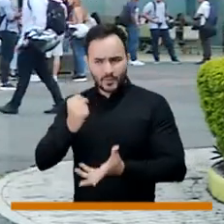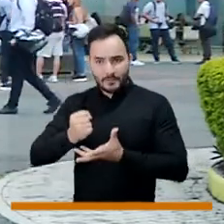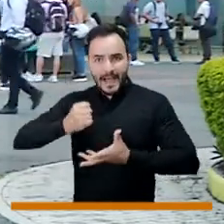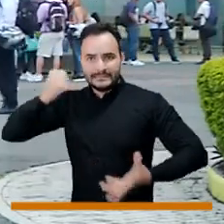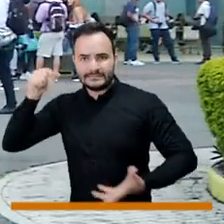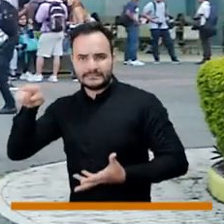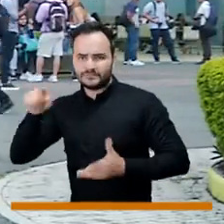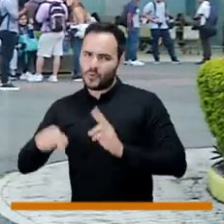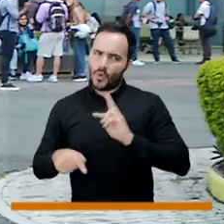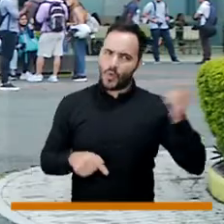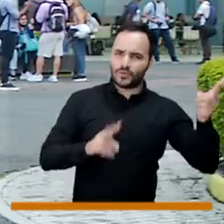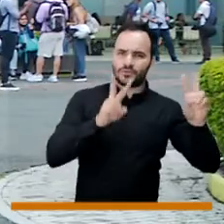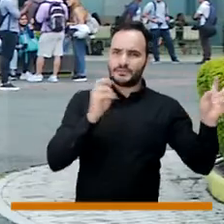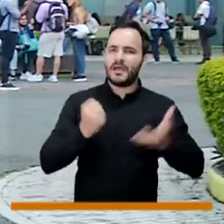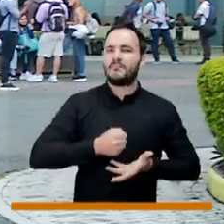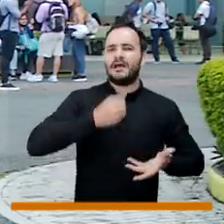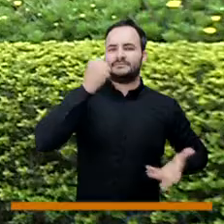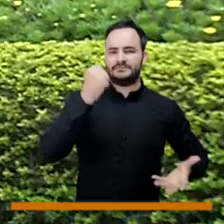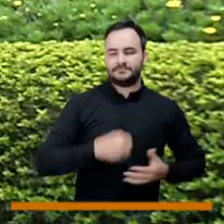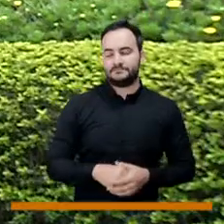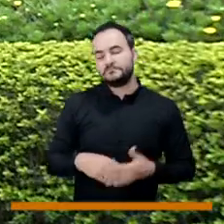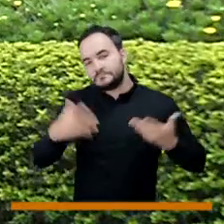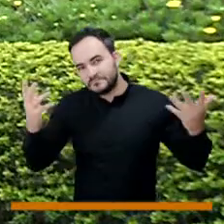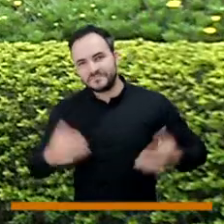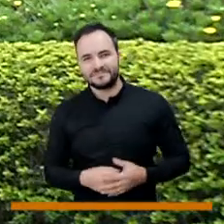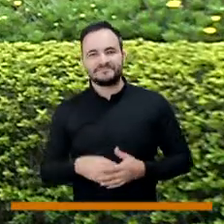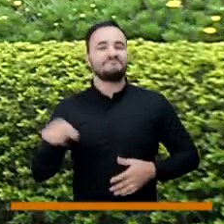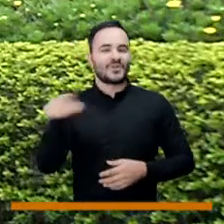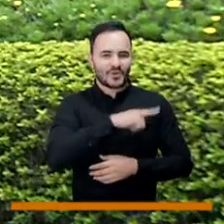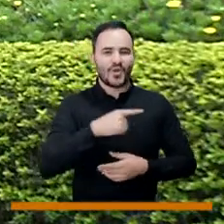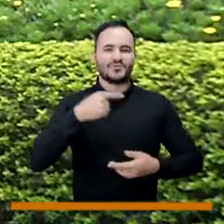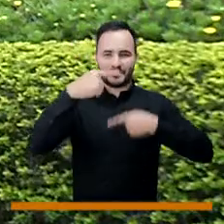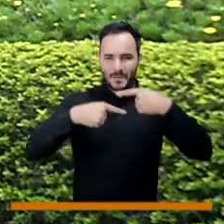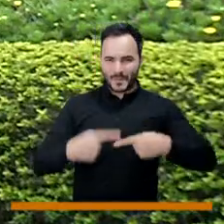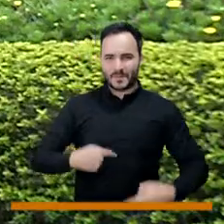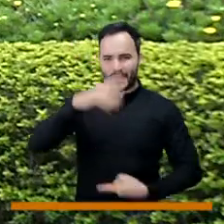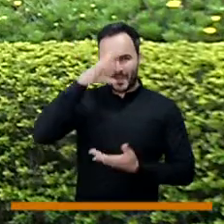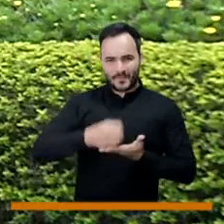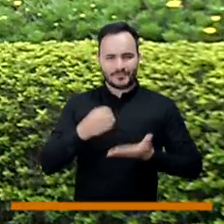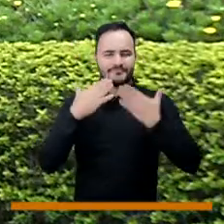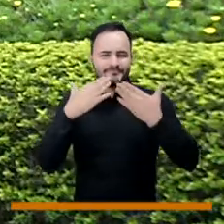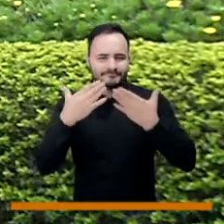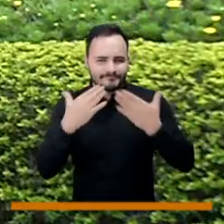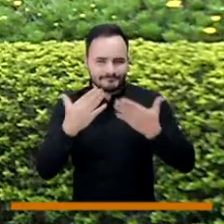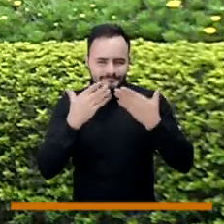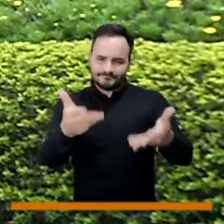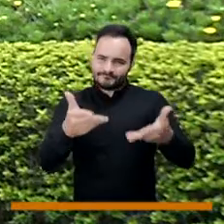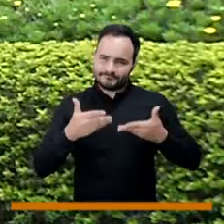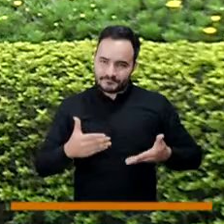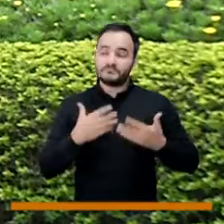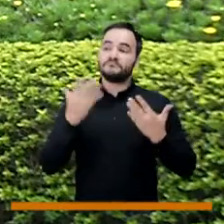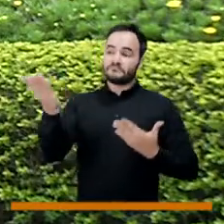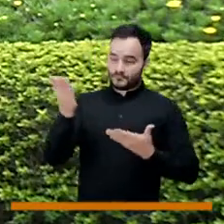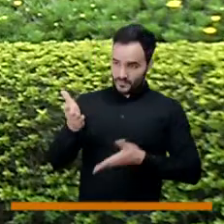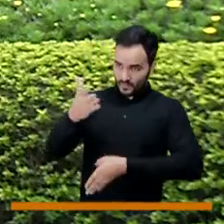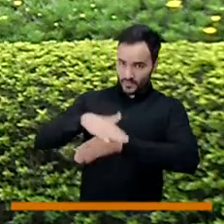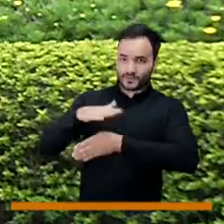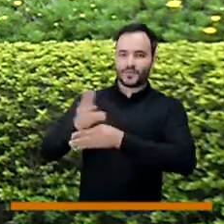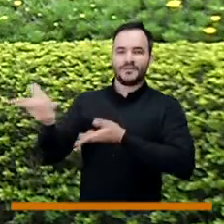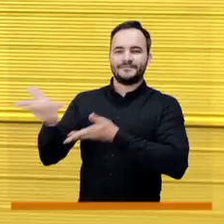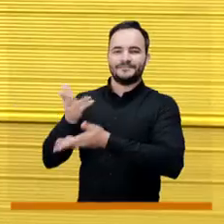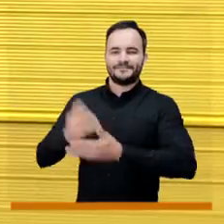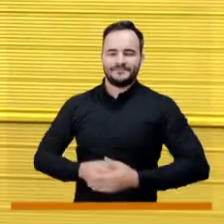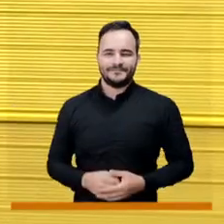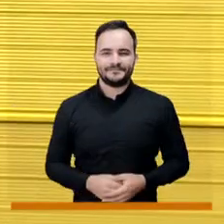para otros temas así que los estamos escuchando la conversación está abierta en redes sociales catherine siga usted con la